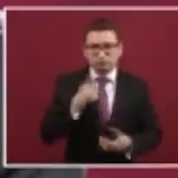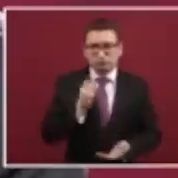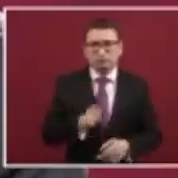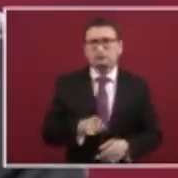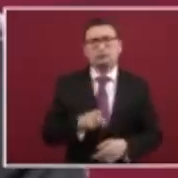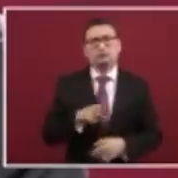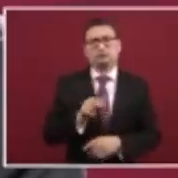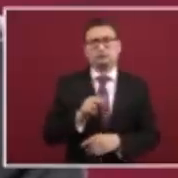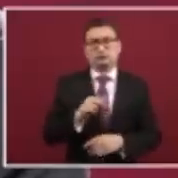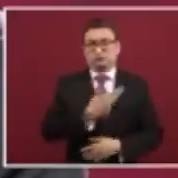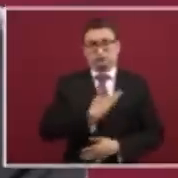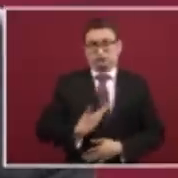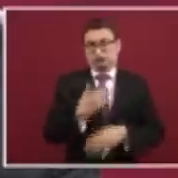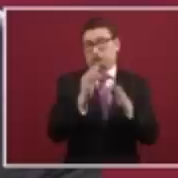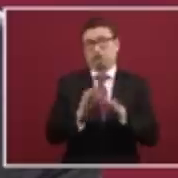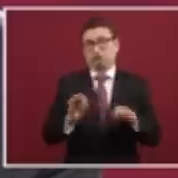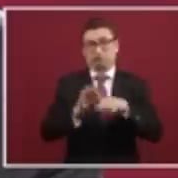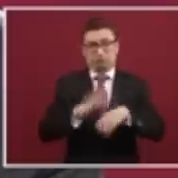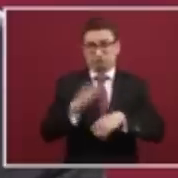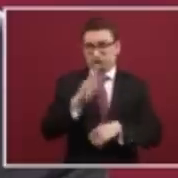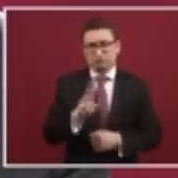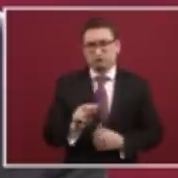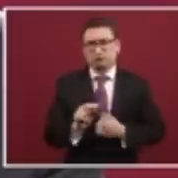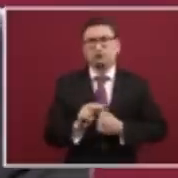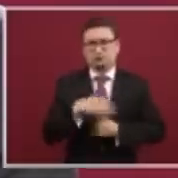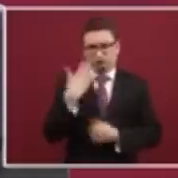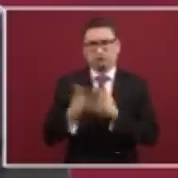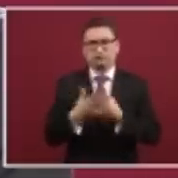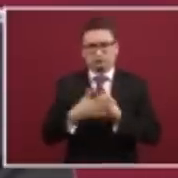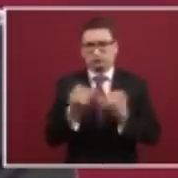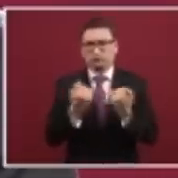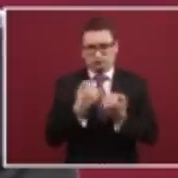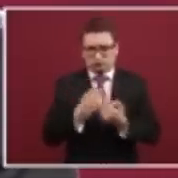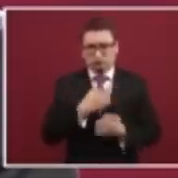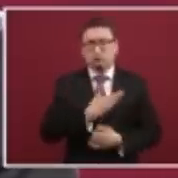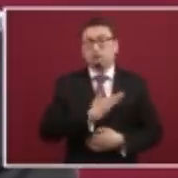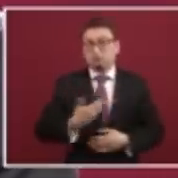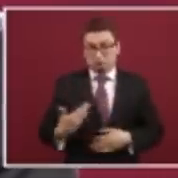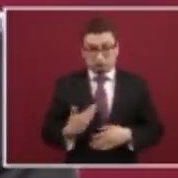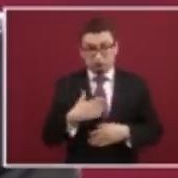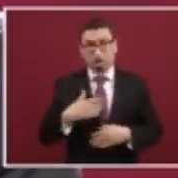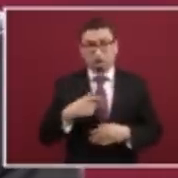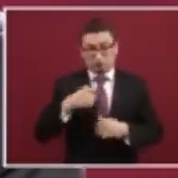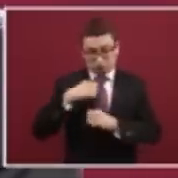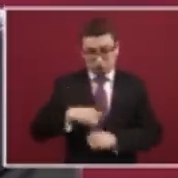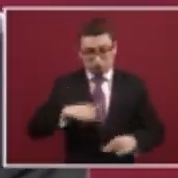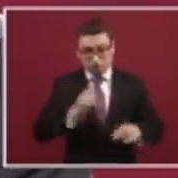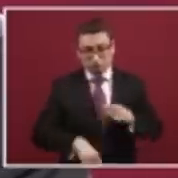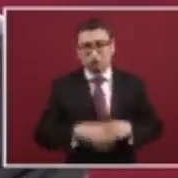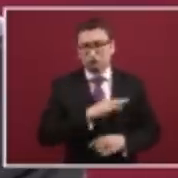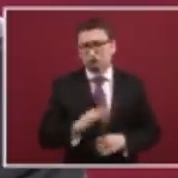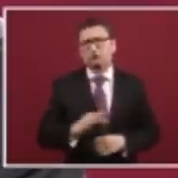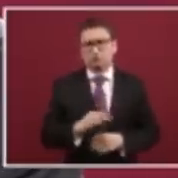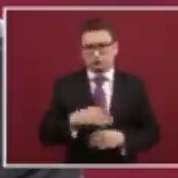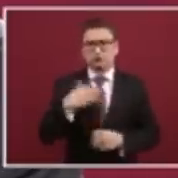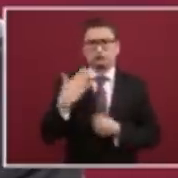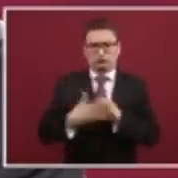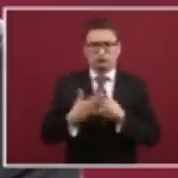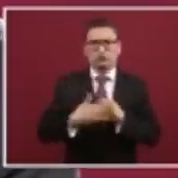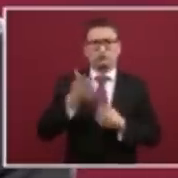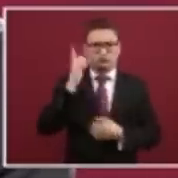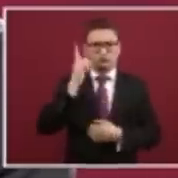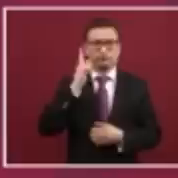el presidente, si por eso va a ser la revocación del mandato, que ojalá ya el Senado lo